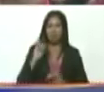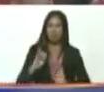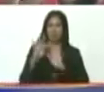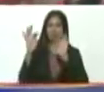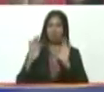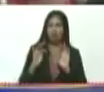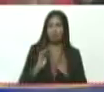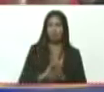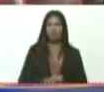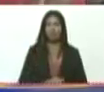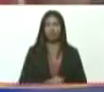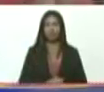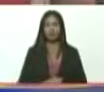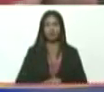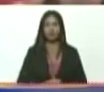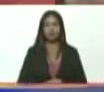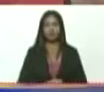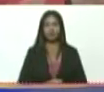permanente.